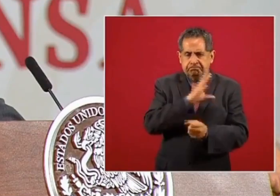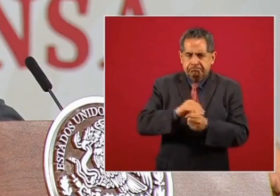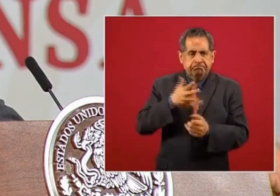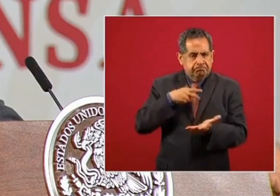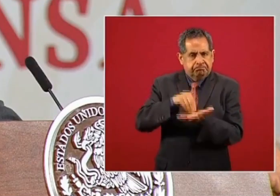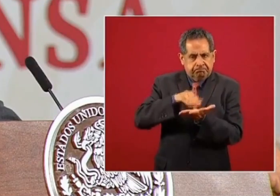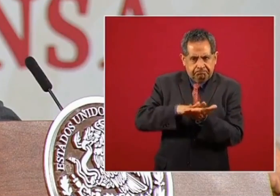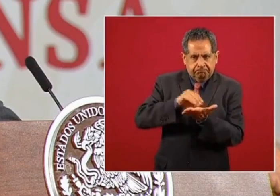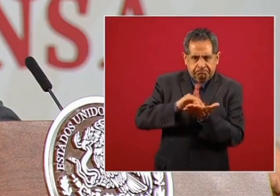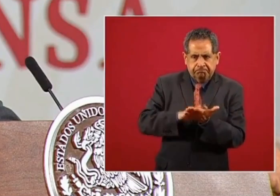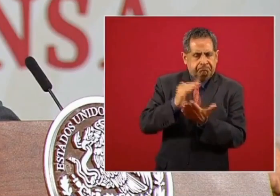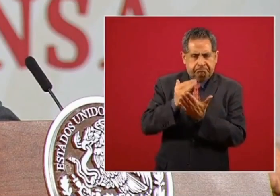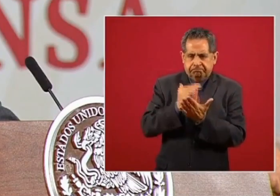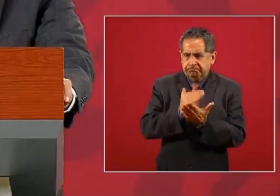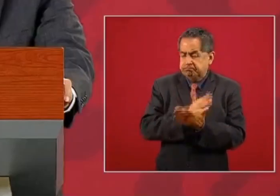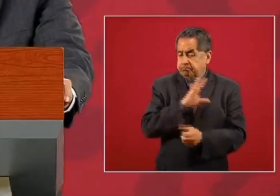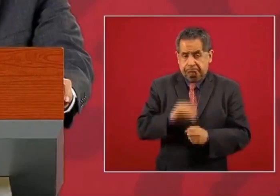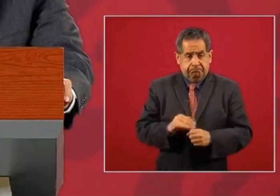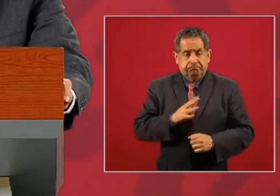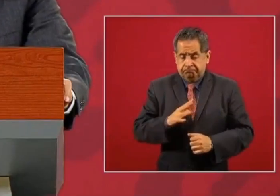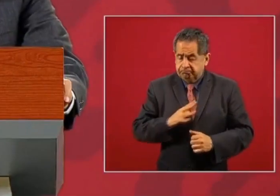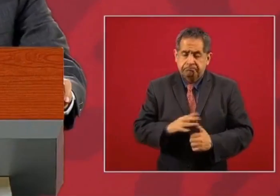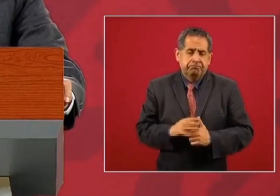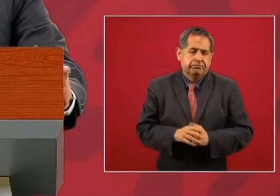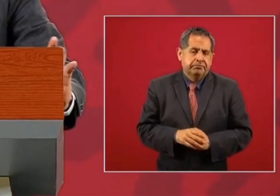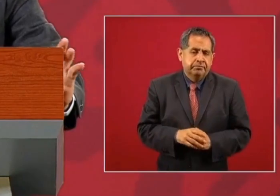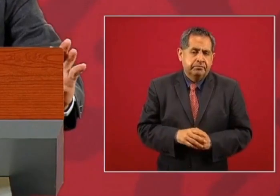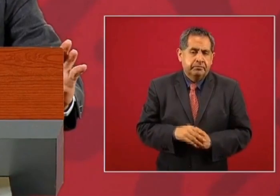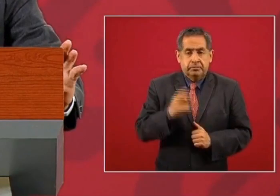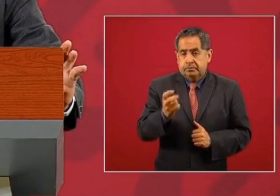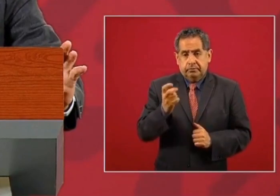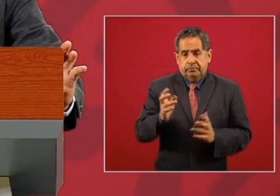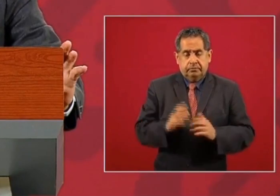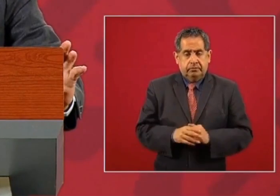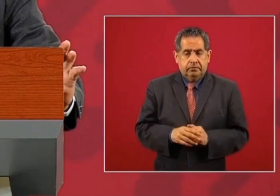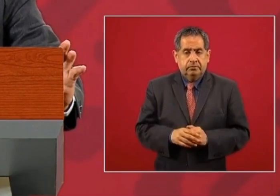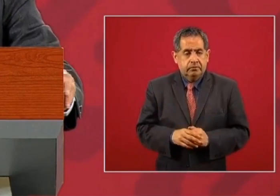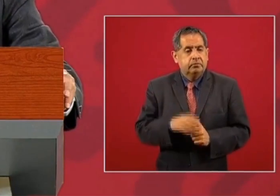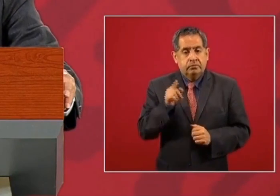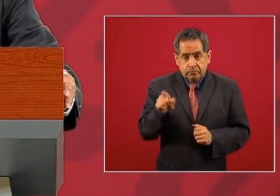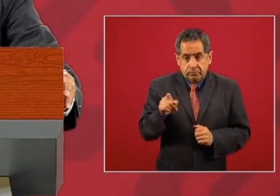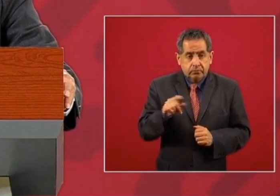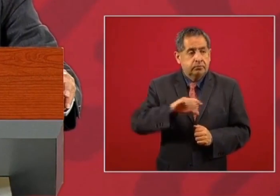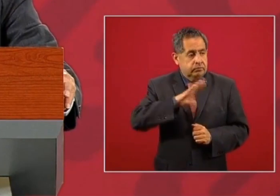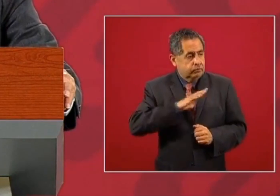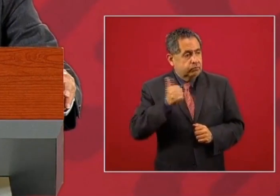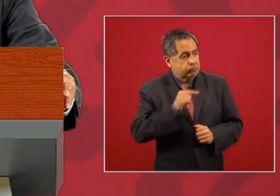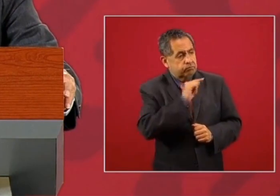documentado. Y así en otros